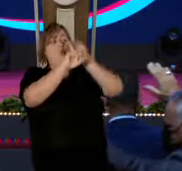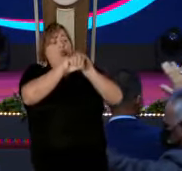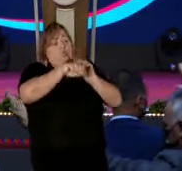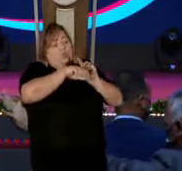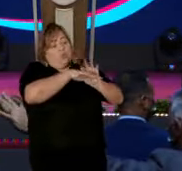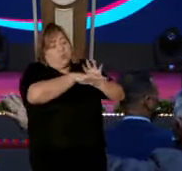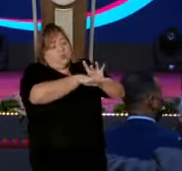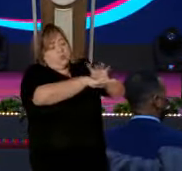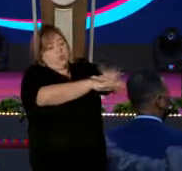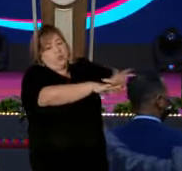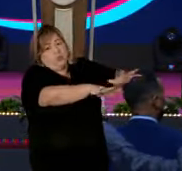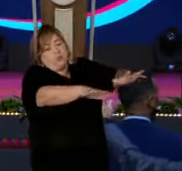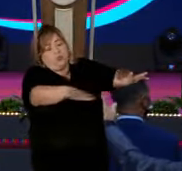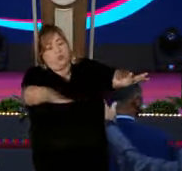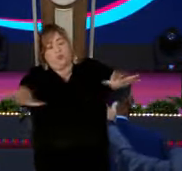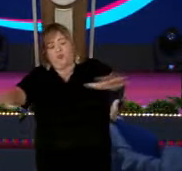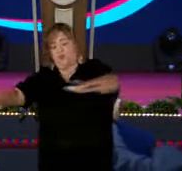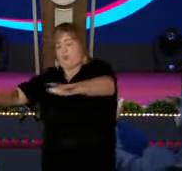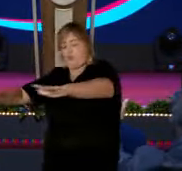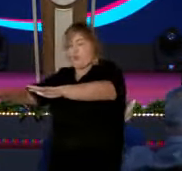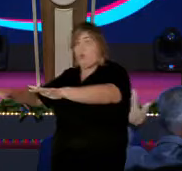Que el Señor esté con nosotros.